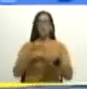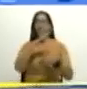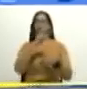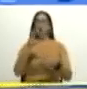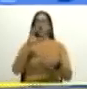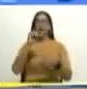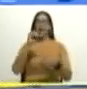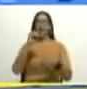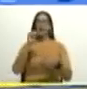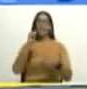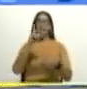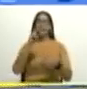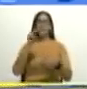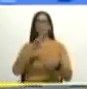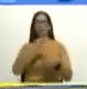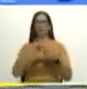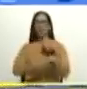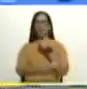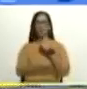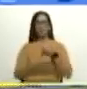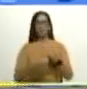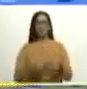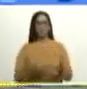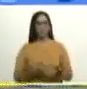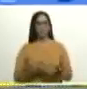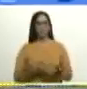cadivescas, no corrompidas.